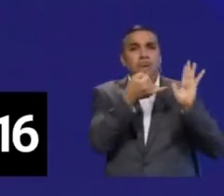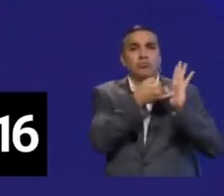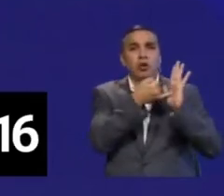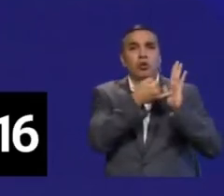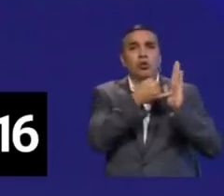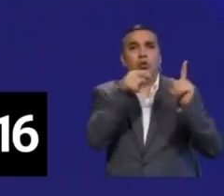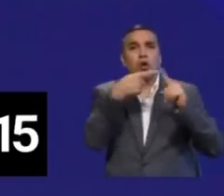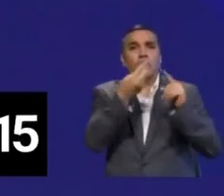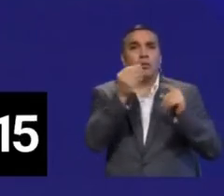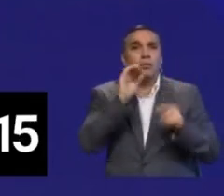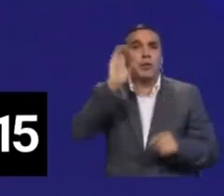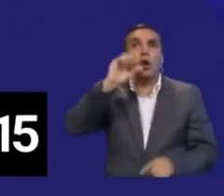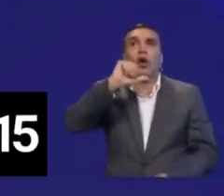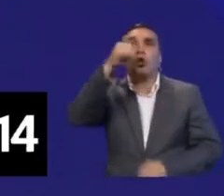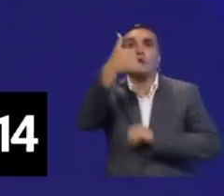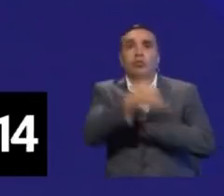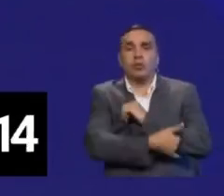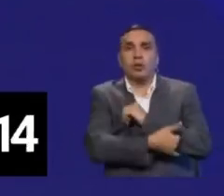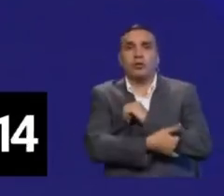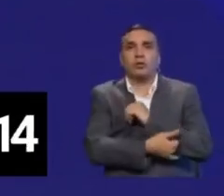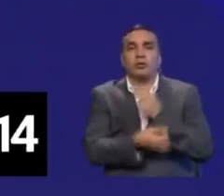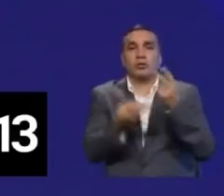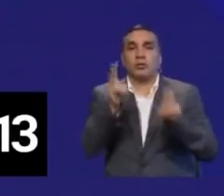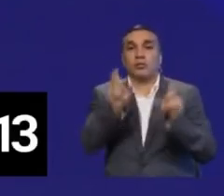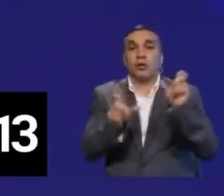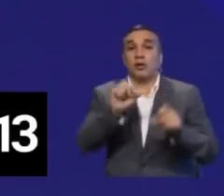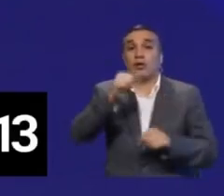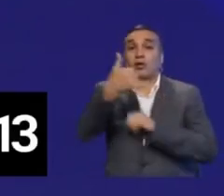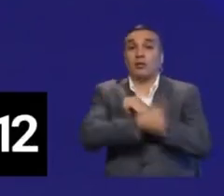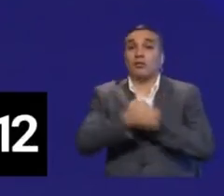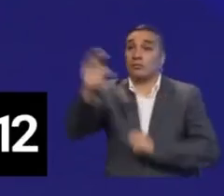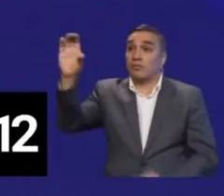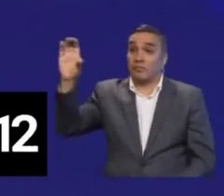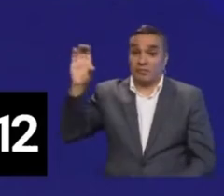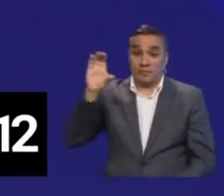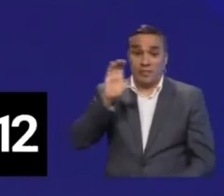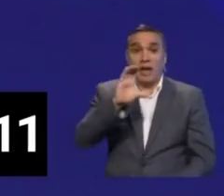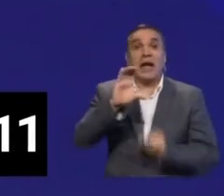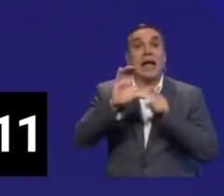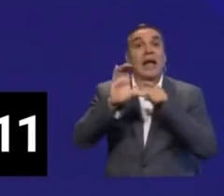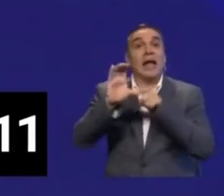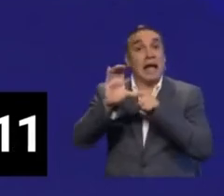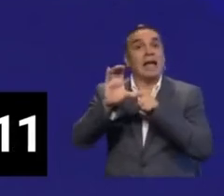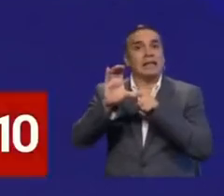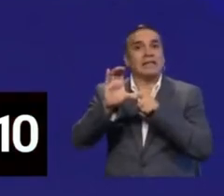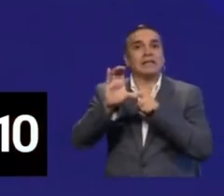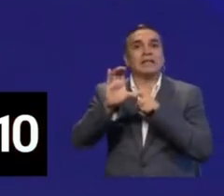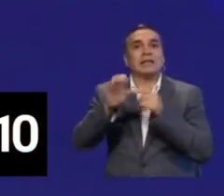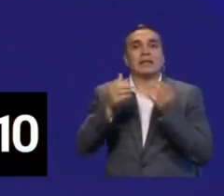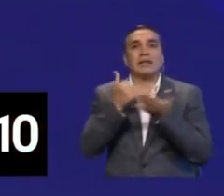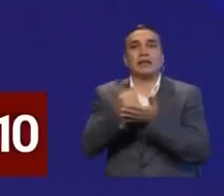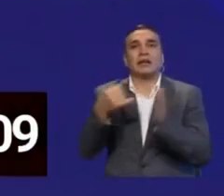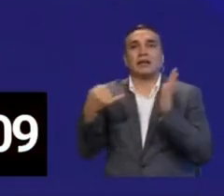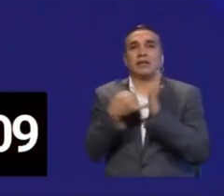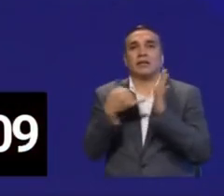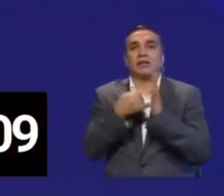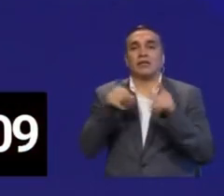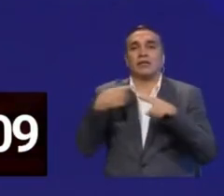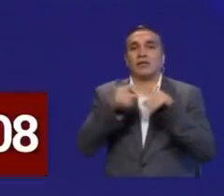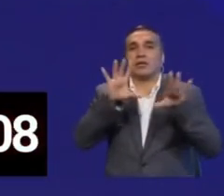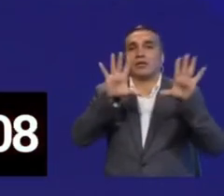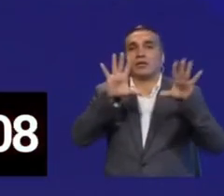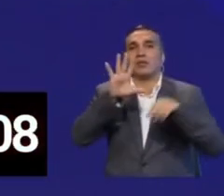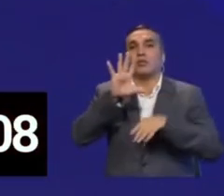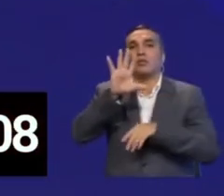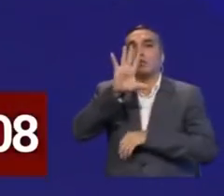divisas. Y aquellos que vienen a invertir esos dineros del extranjero acá, vamos a exonerar del pago del impuesto a la renta durante 5 años